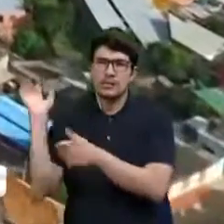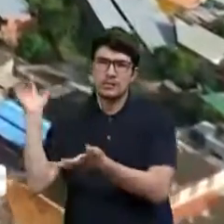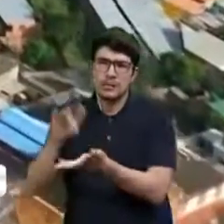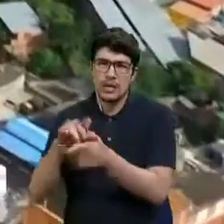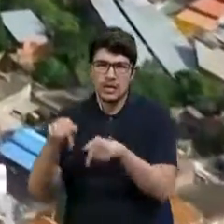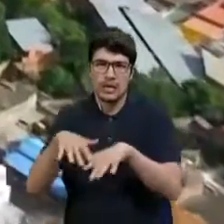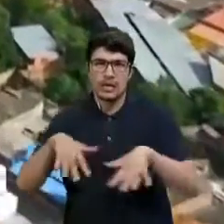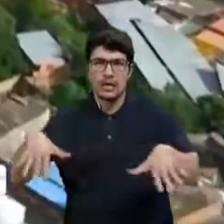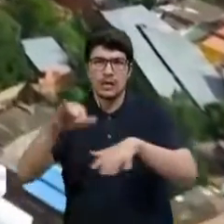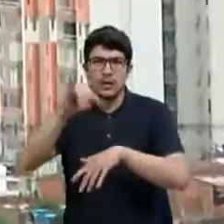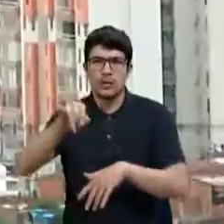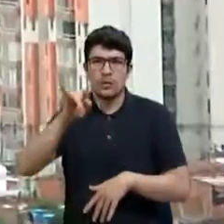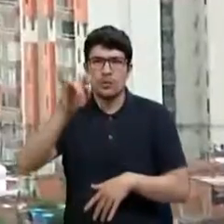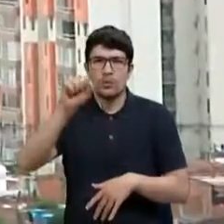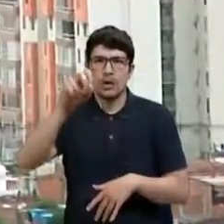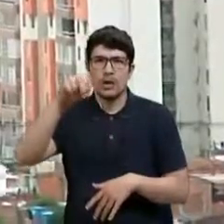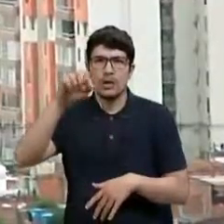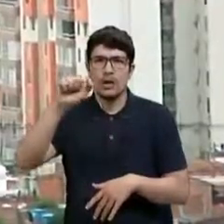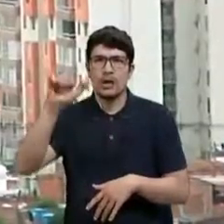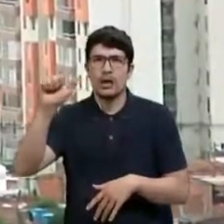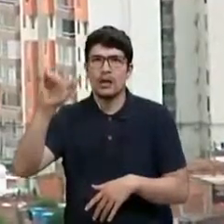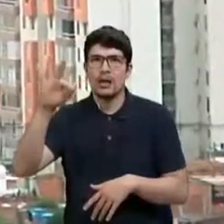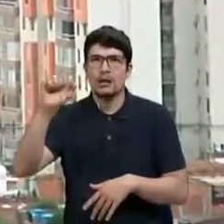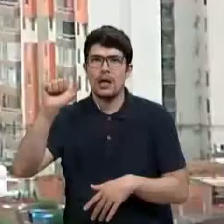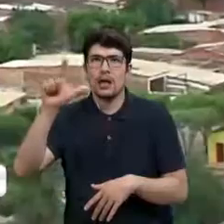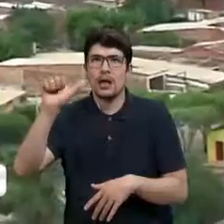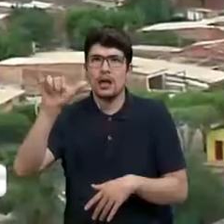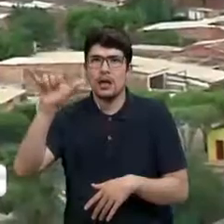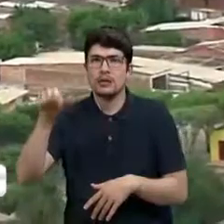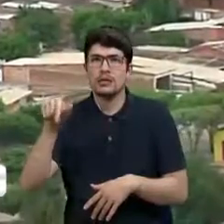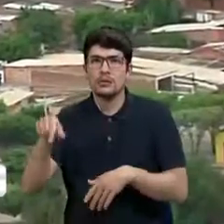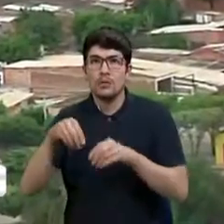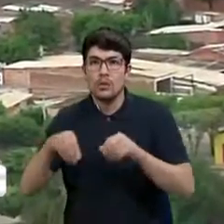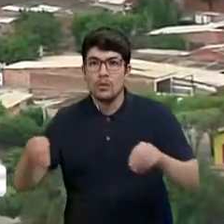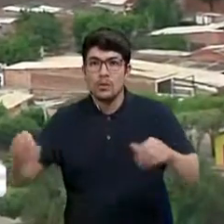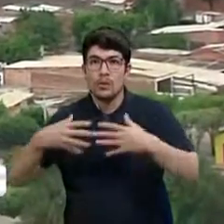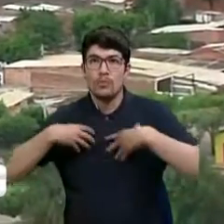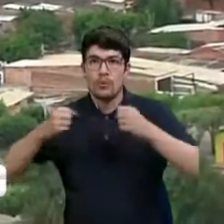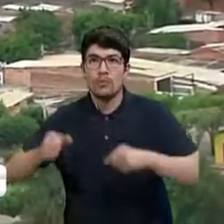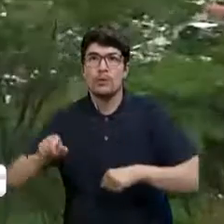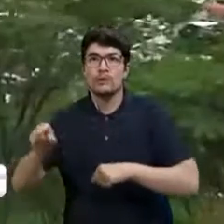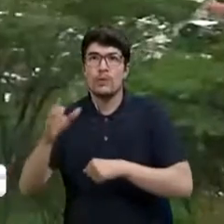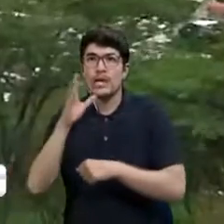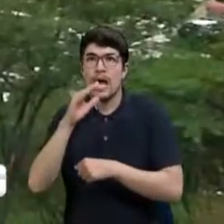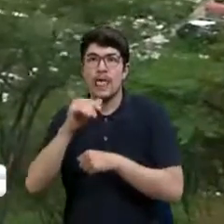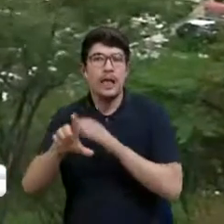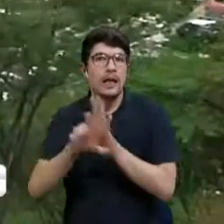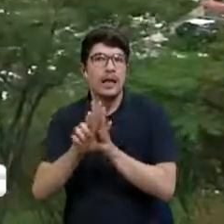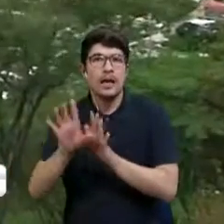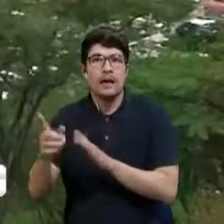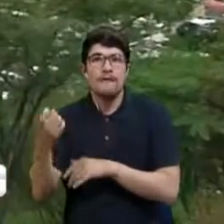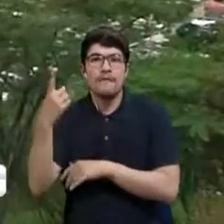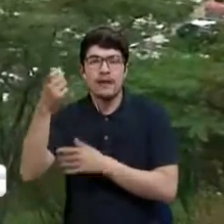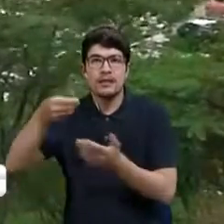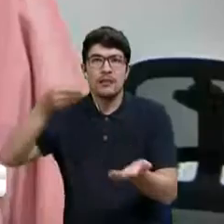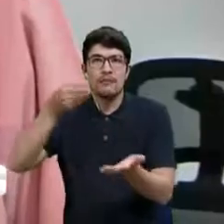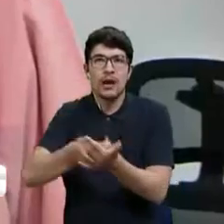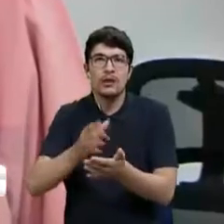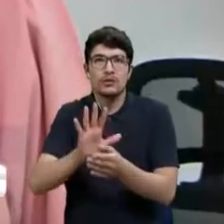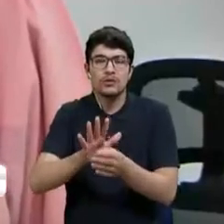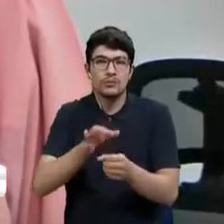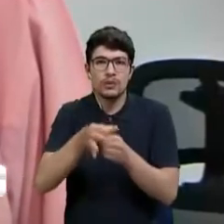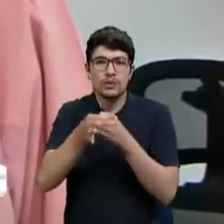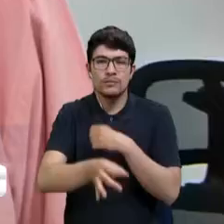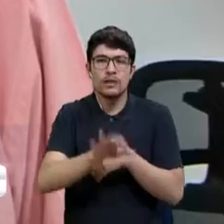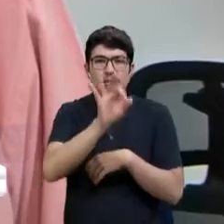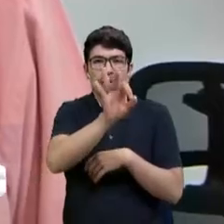se hicieron dueños de unas grandes extensiones de tierra que no han legalizado le están debiendo al municipio casi